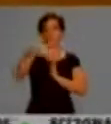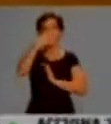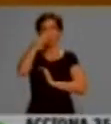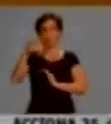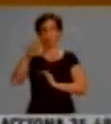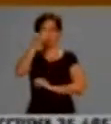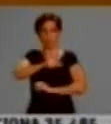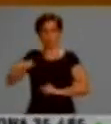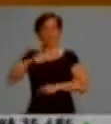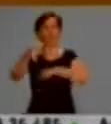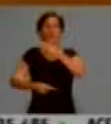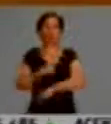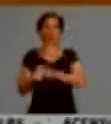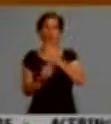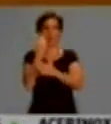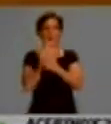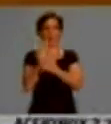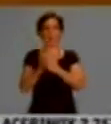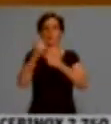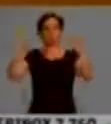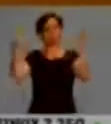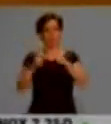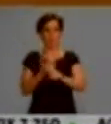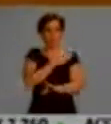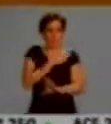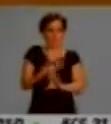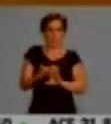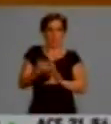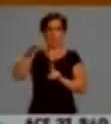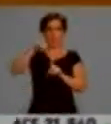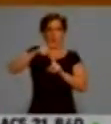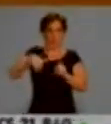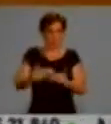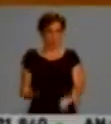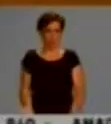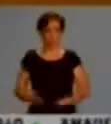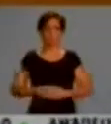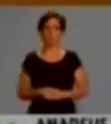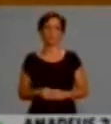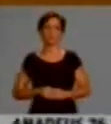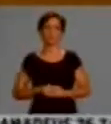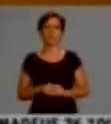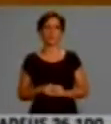personas diarias desde el pasado mes de marzo. Y si lo medimos,